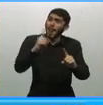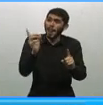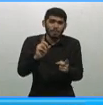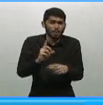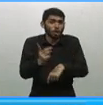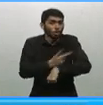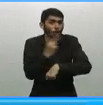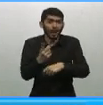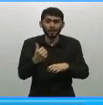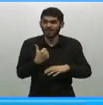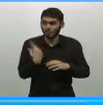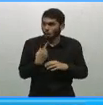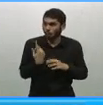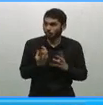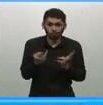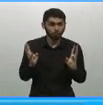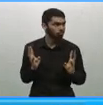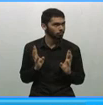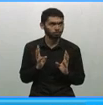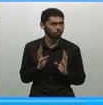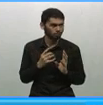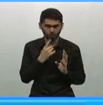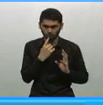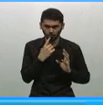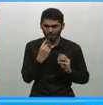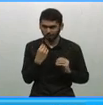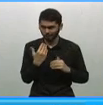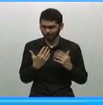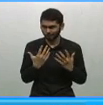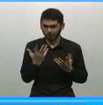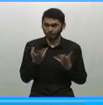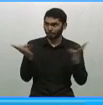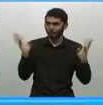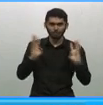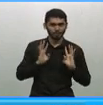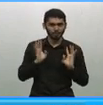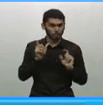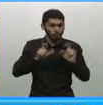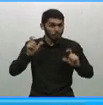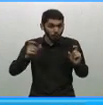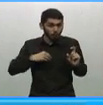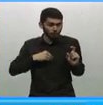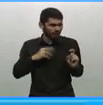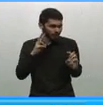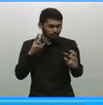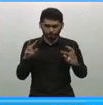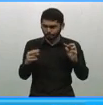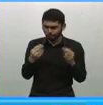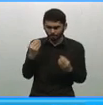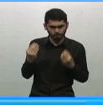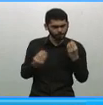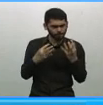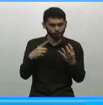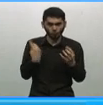incertidumbre total de todos sin saber qué iba a pasar Eh la gente también Creo que jugó una desesperación